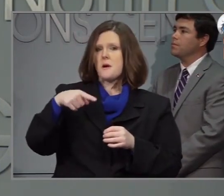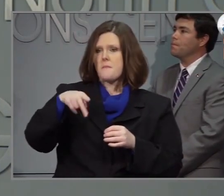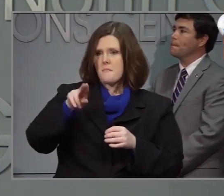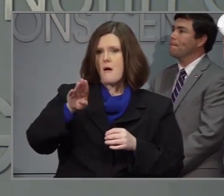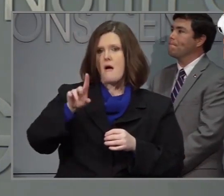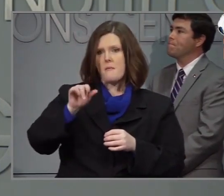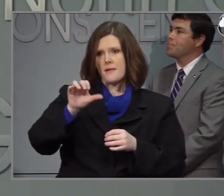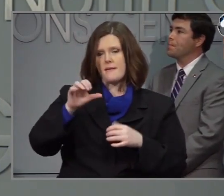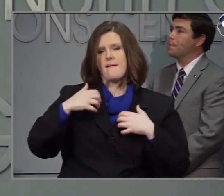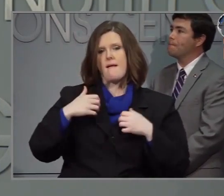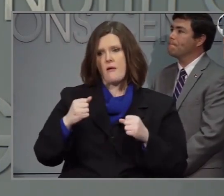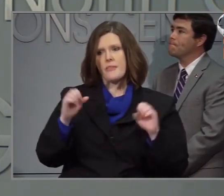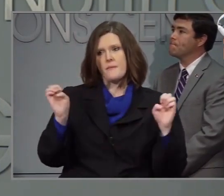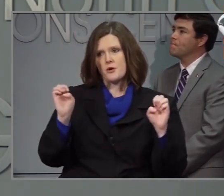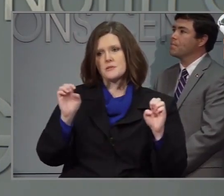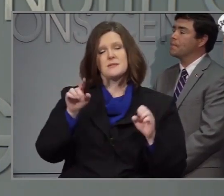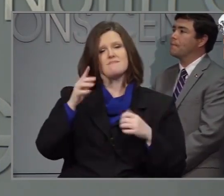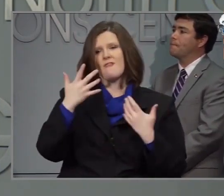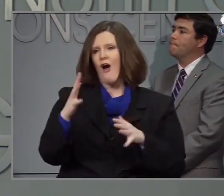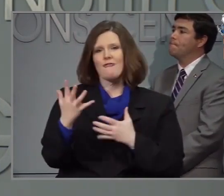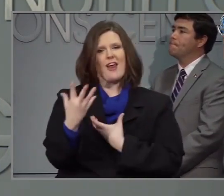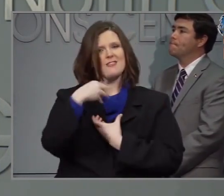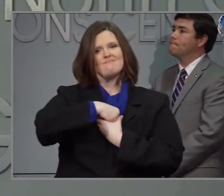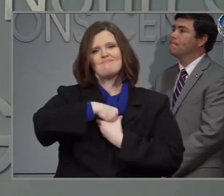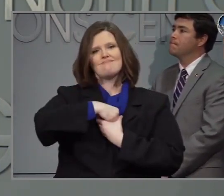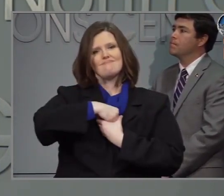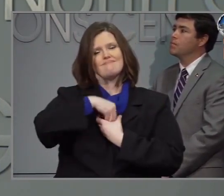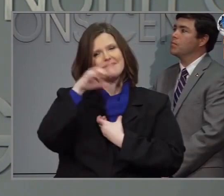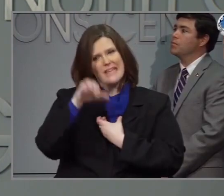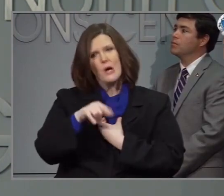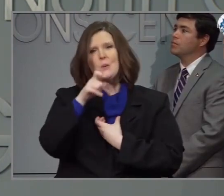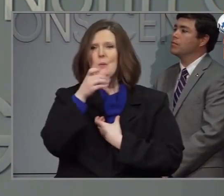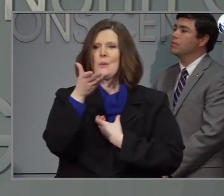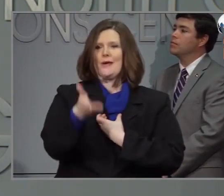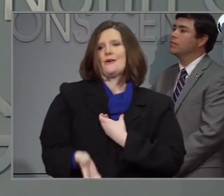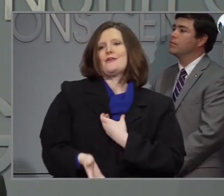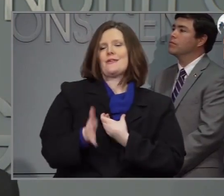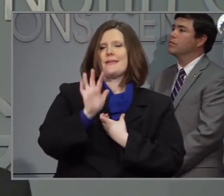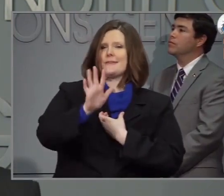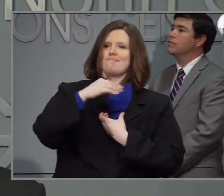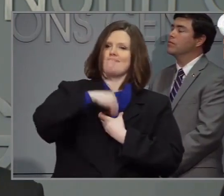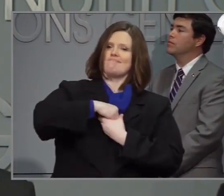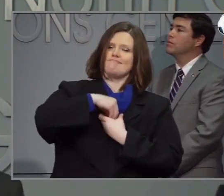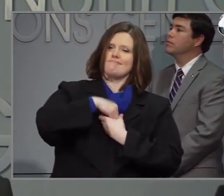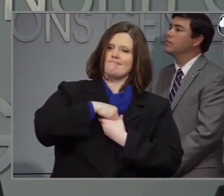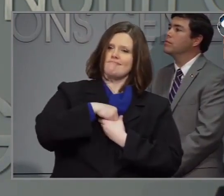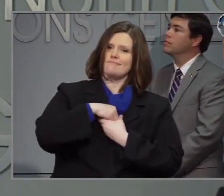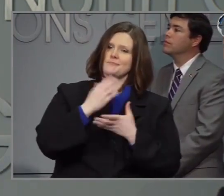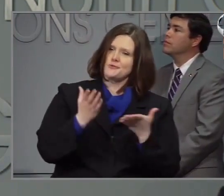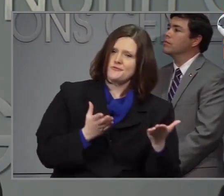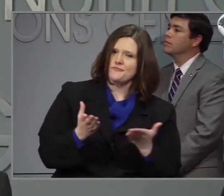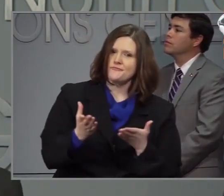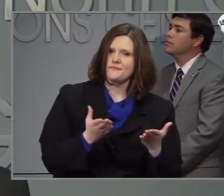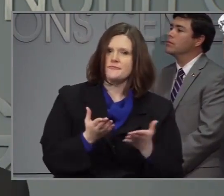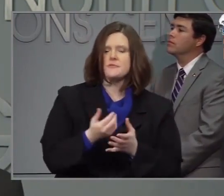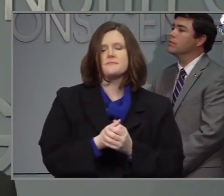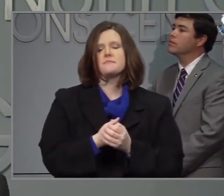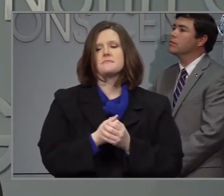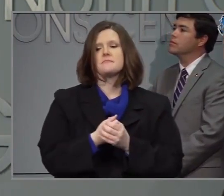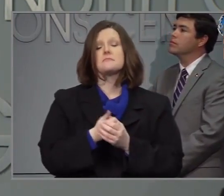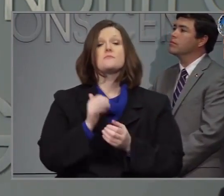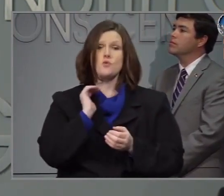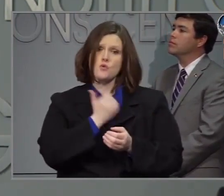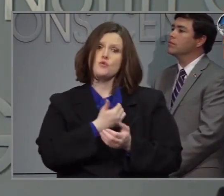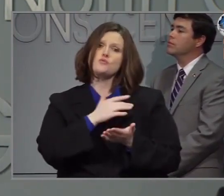haciendo su trabajo en esto en durante esta crisis y la lo tienen adn como dijo el gobernador cooper